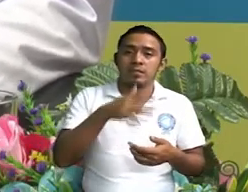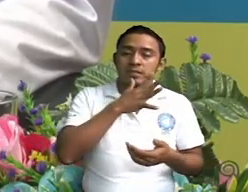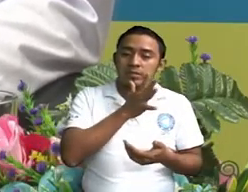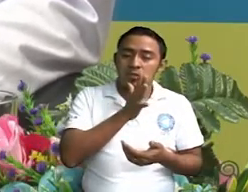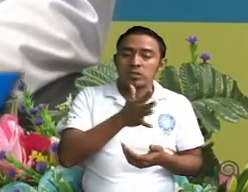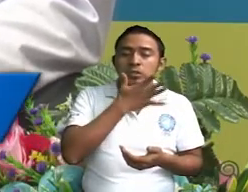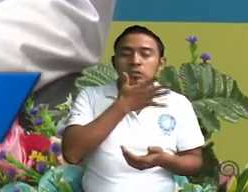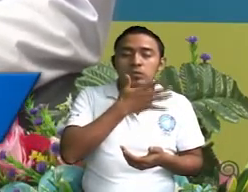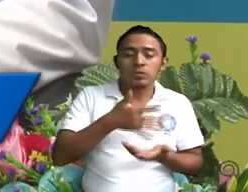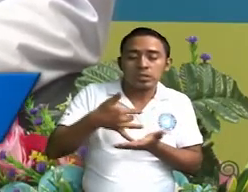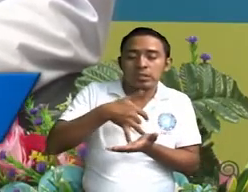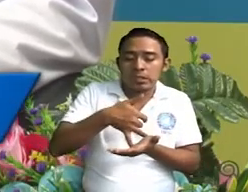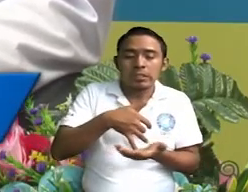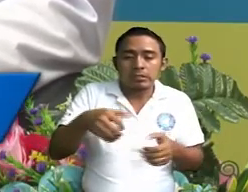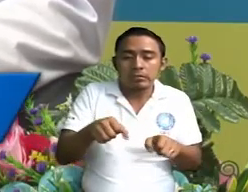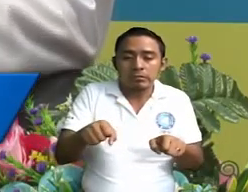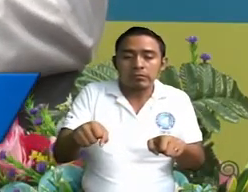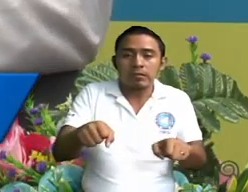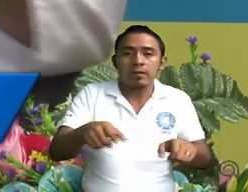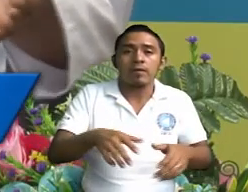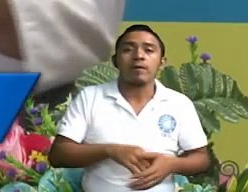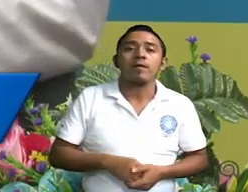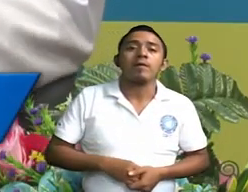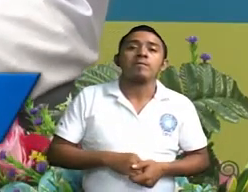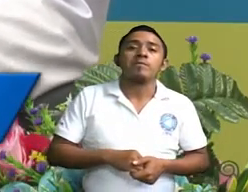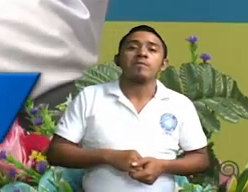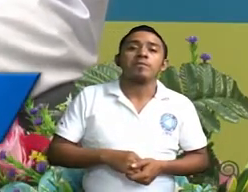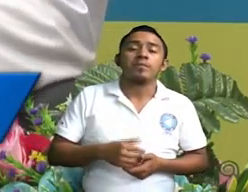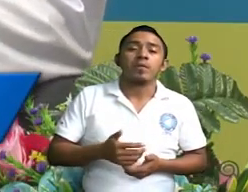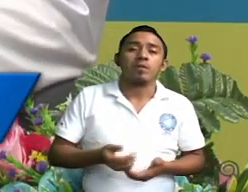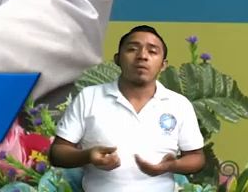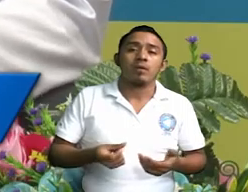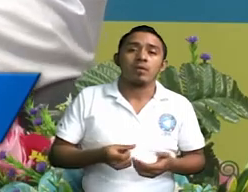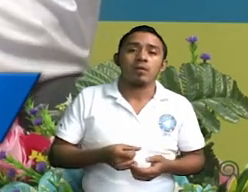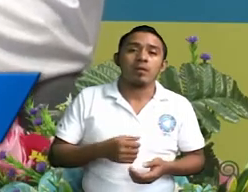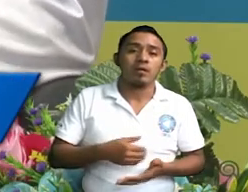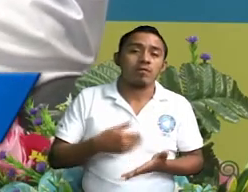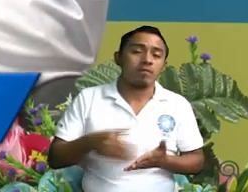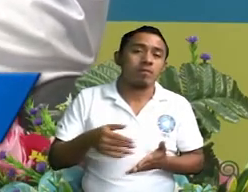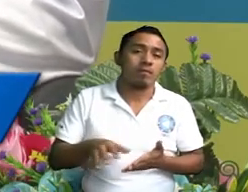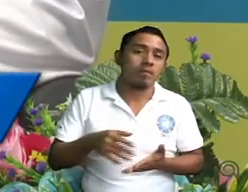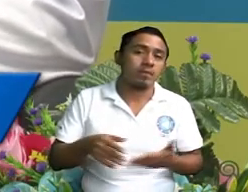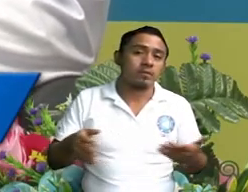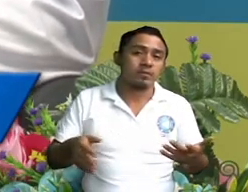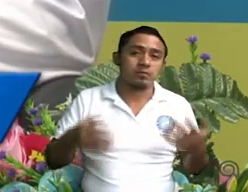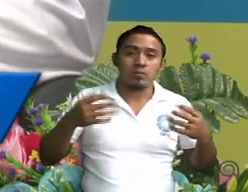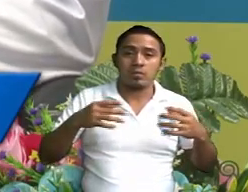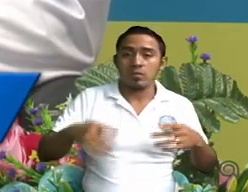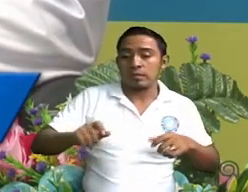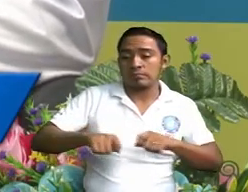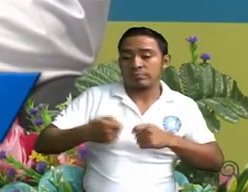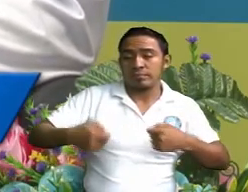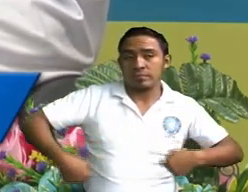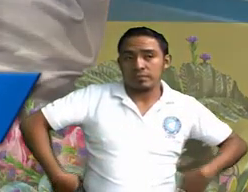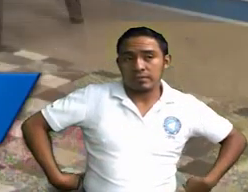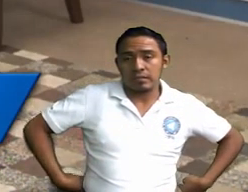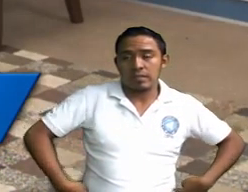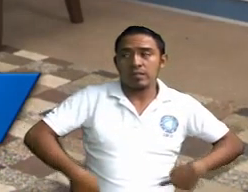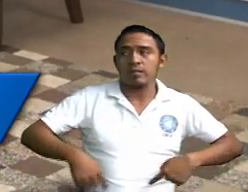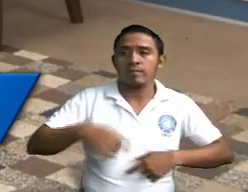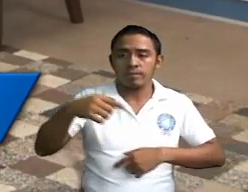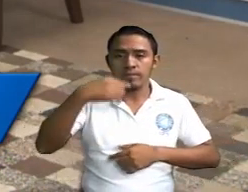deambular, porque los traumas de baja energía, ellos son muy propensos a realizar cualquier tipo de fractura en la cadera. Precisamente ahí dio